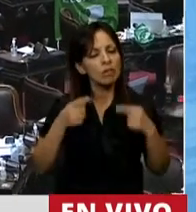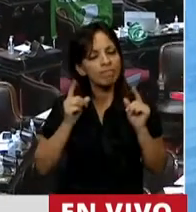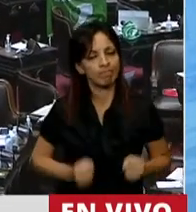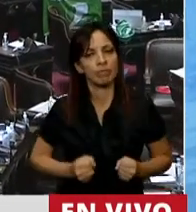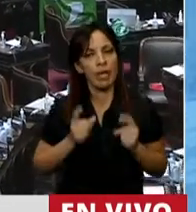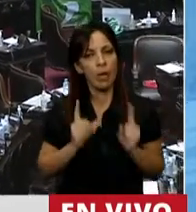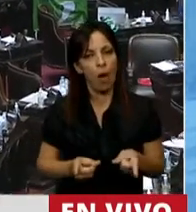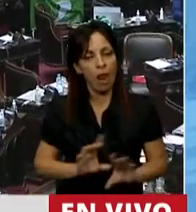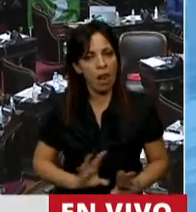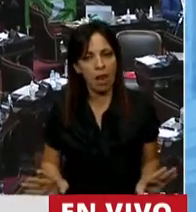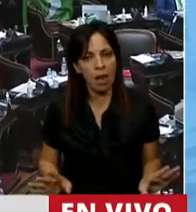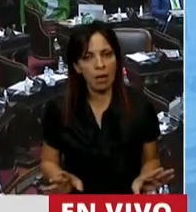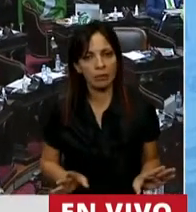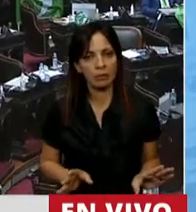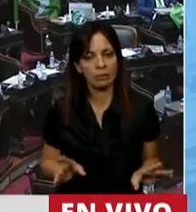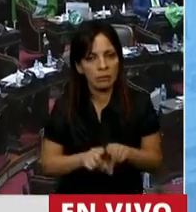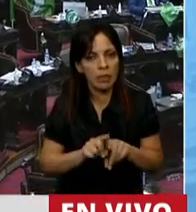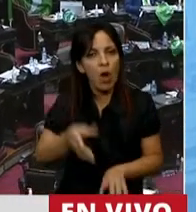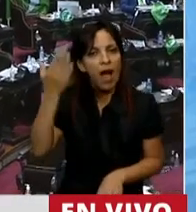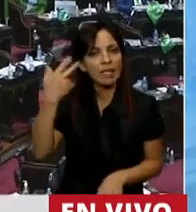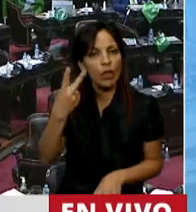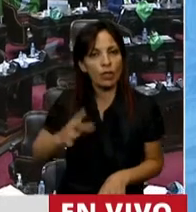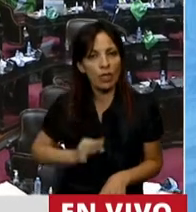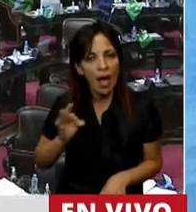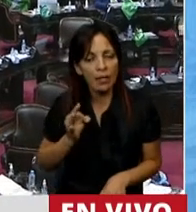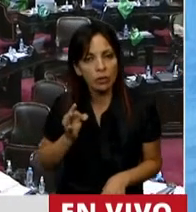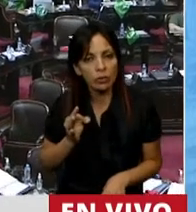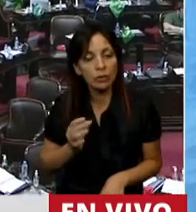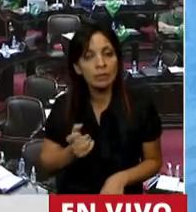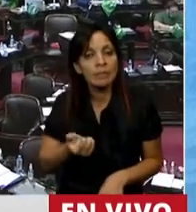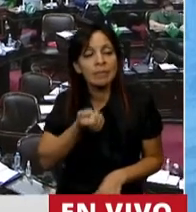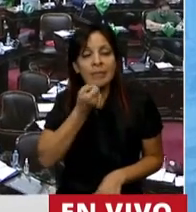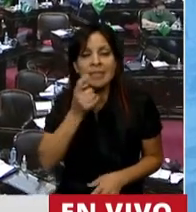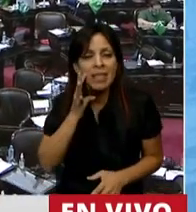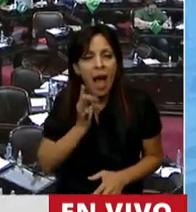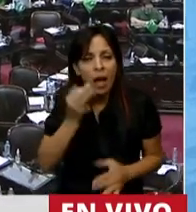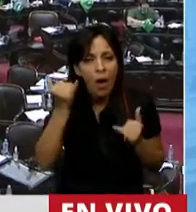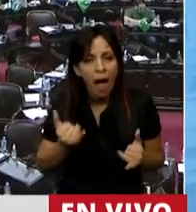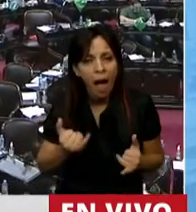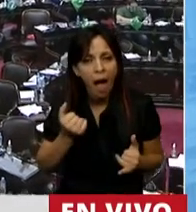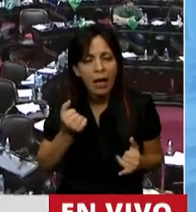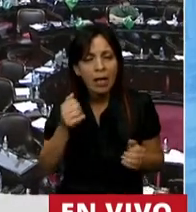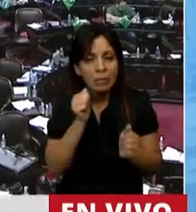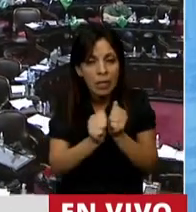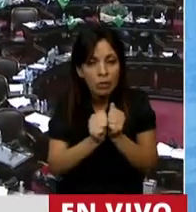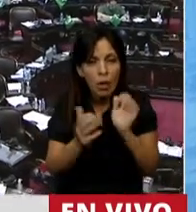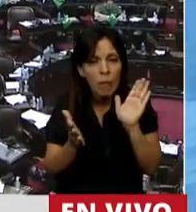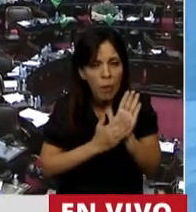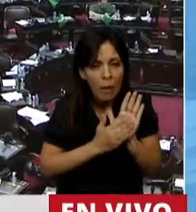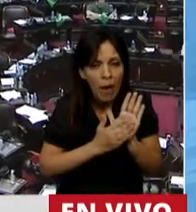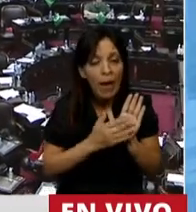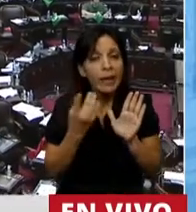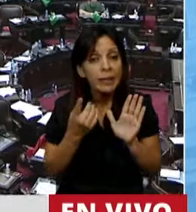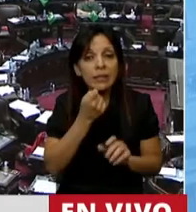sosteniendo, como hace 2 años, que si algo demuestra la historia es que cuando